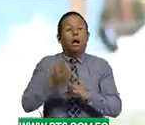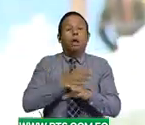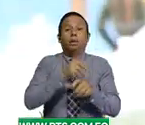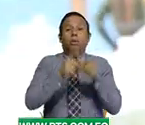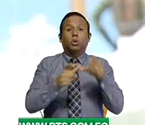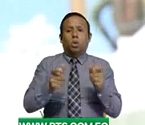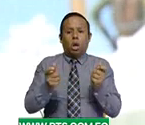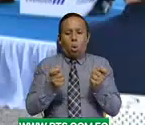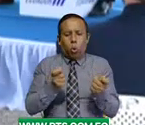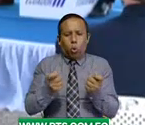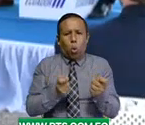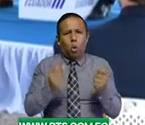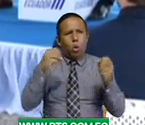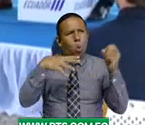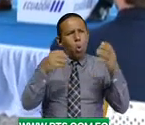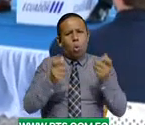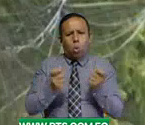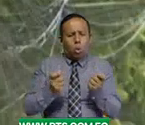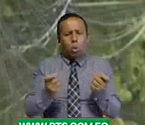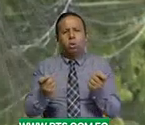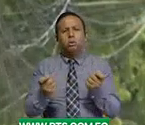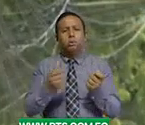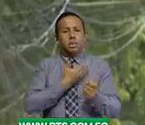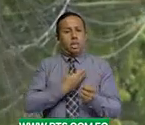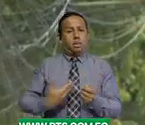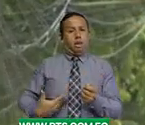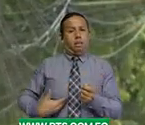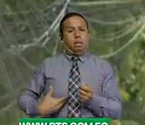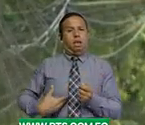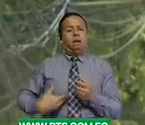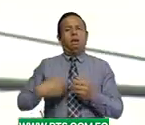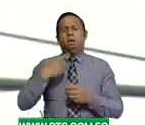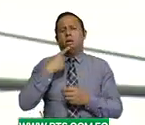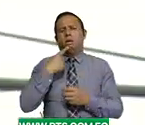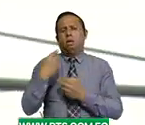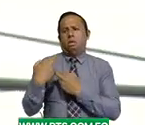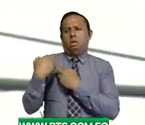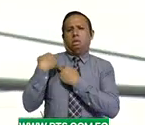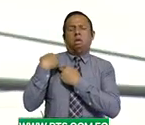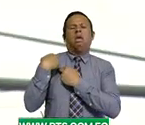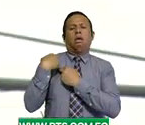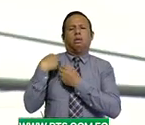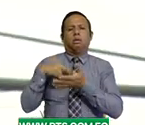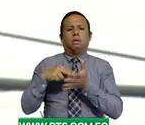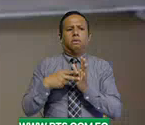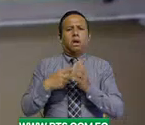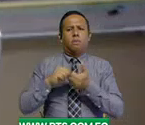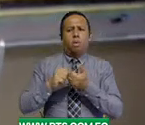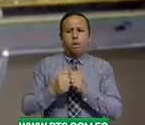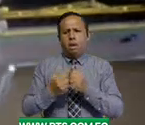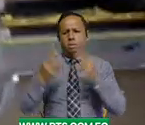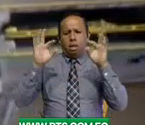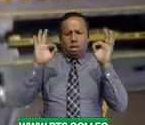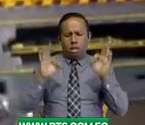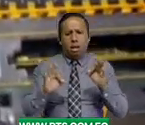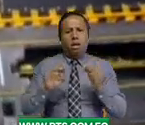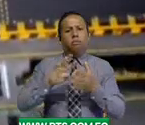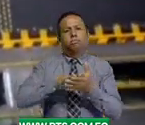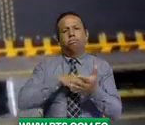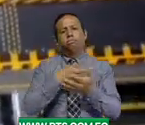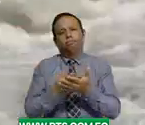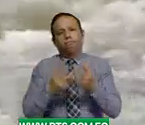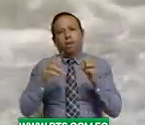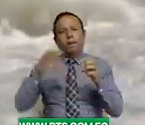El presidente Daniel Noboa asumió el país con un grave problema energético que llevó a que existan racionamientos. El nuevo periodo